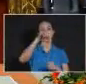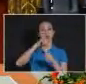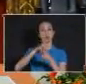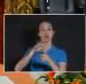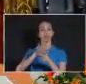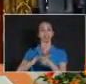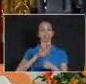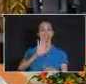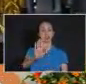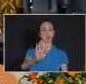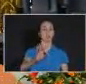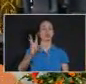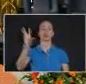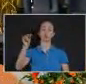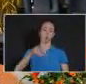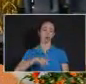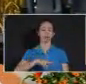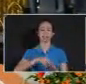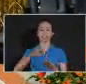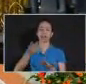Guárdese, no va a andar pecando.